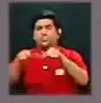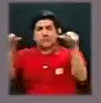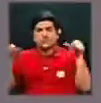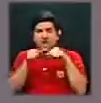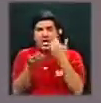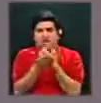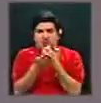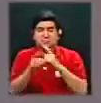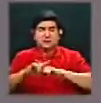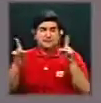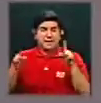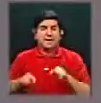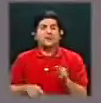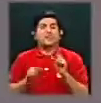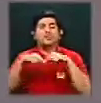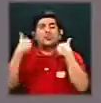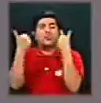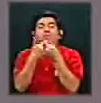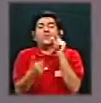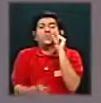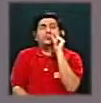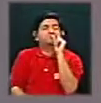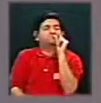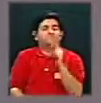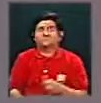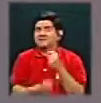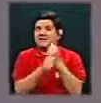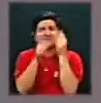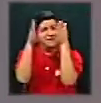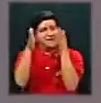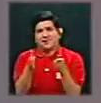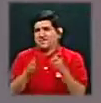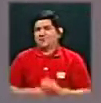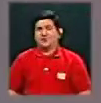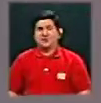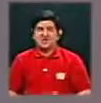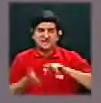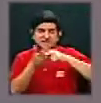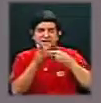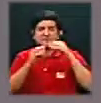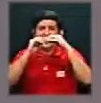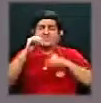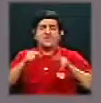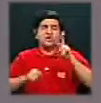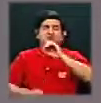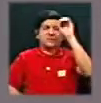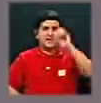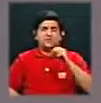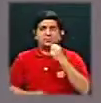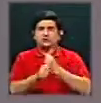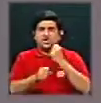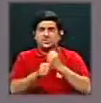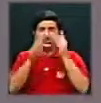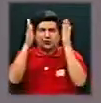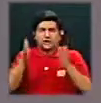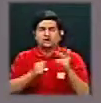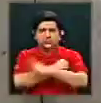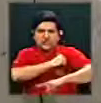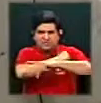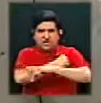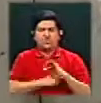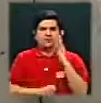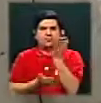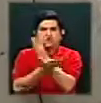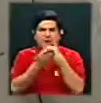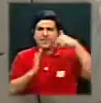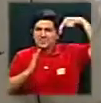pero estamos hablando de un segmento muy pequeñito de la mano de obra que corresponde a menos del 20% de la fuerza de trabajo del país. En el próximo